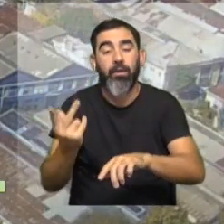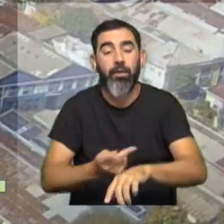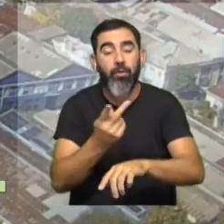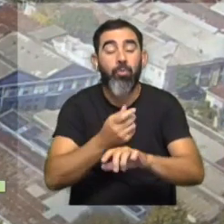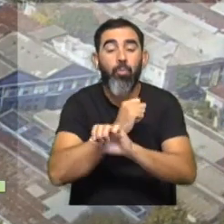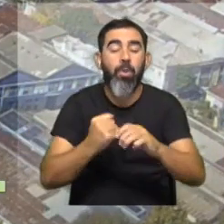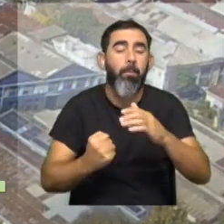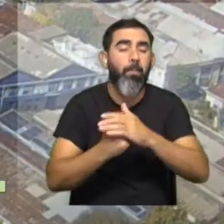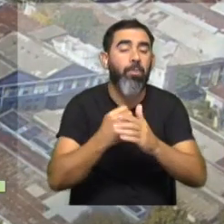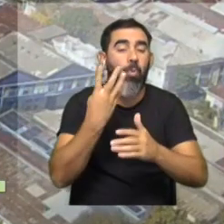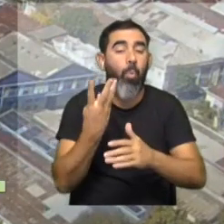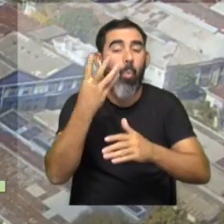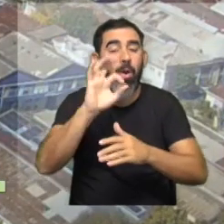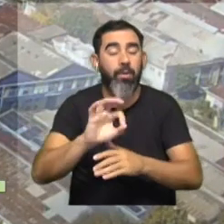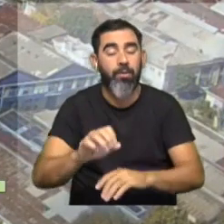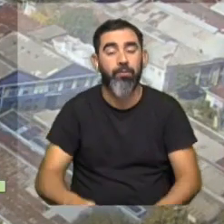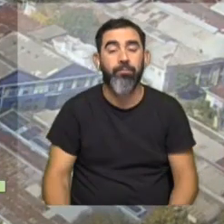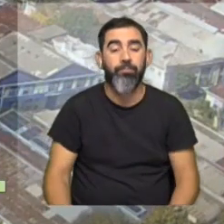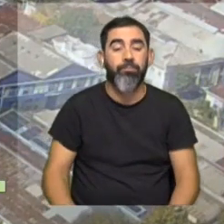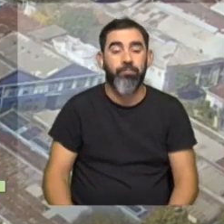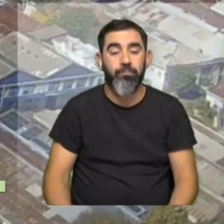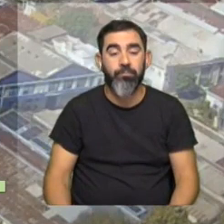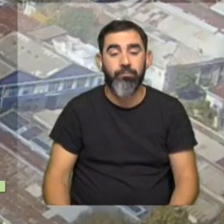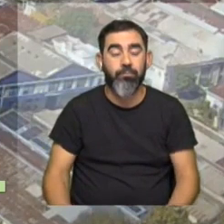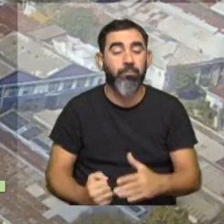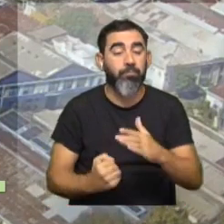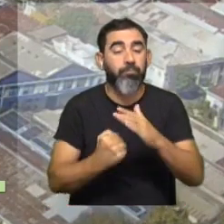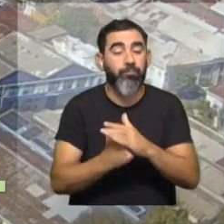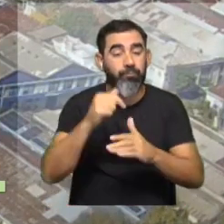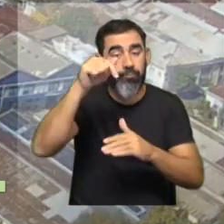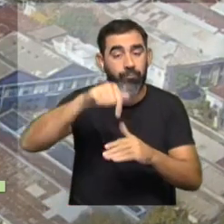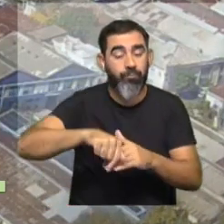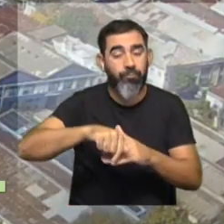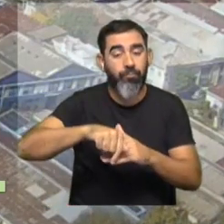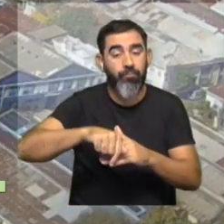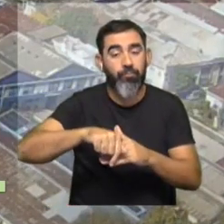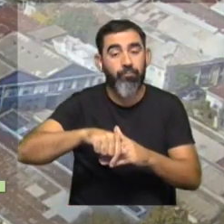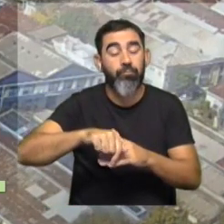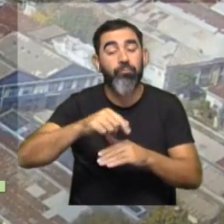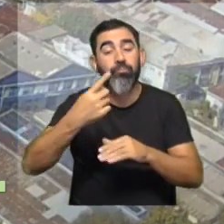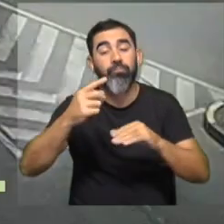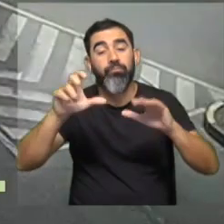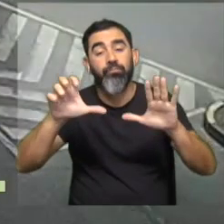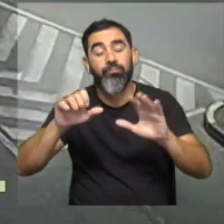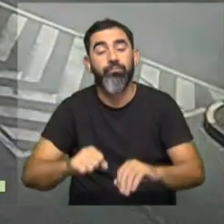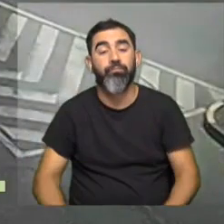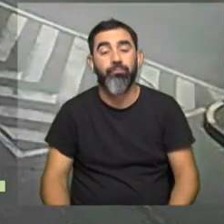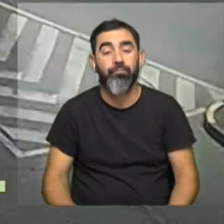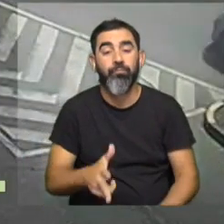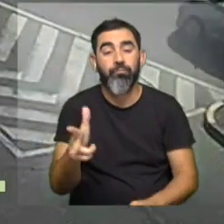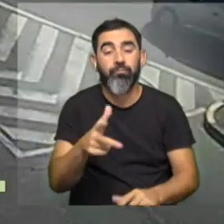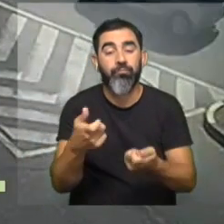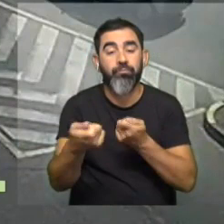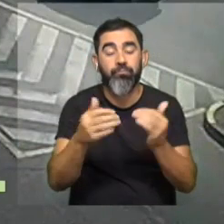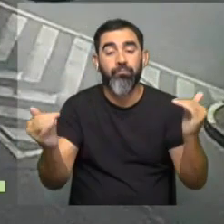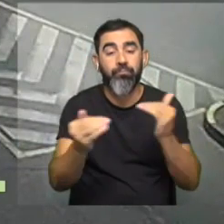llegar a rachas de 40 a 50 kilómetros por hora. La máxima anunciada por Inumet es tan solo 16 grados. Como siempre, viendo